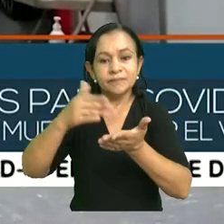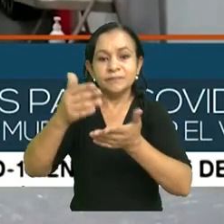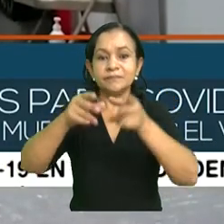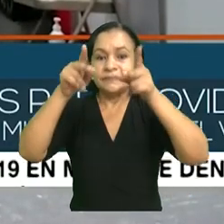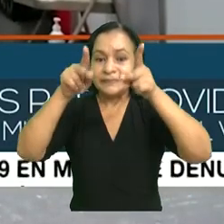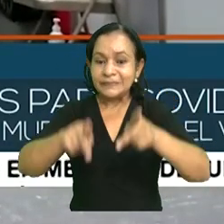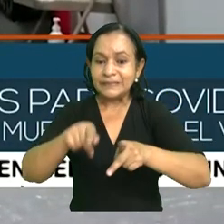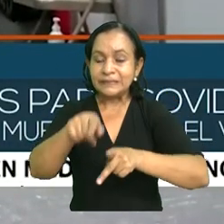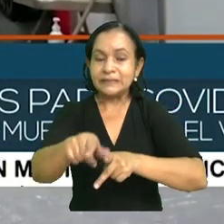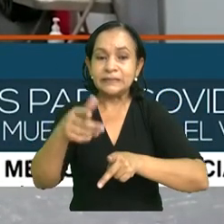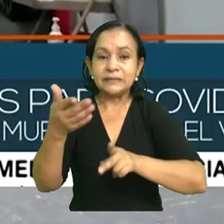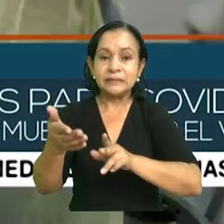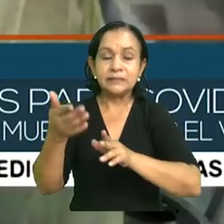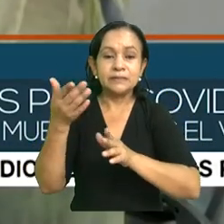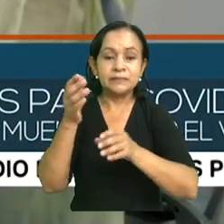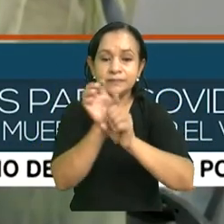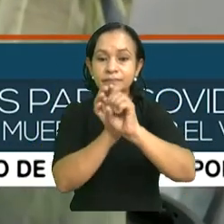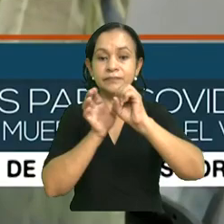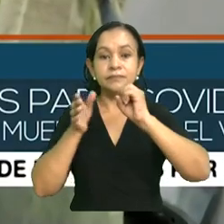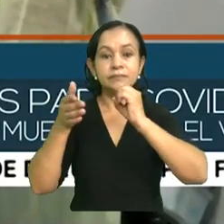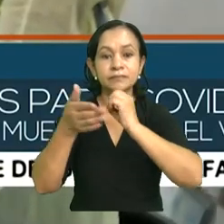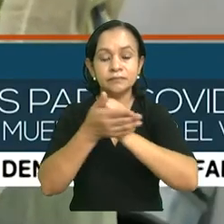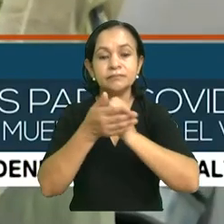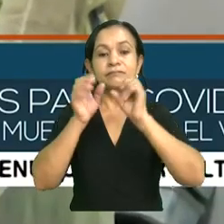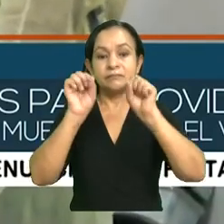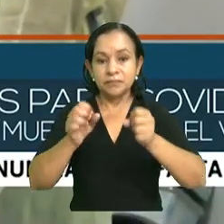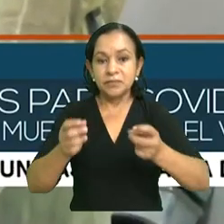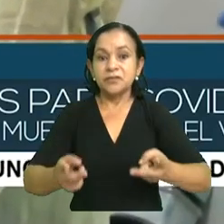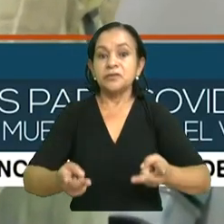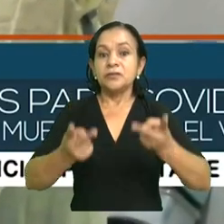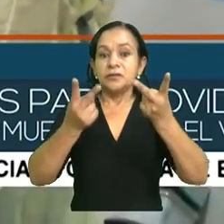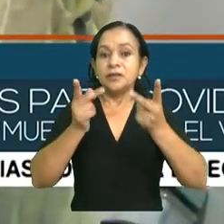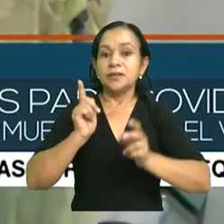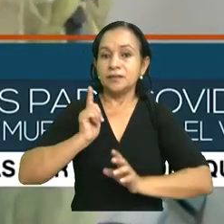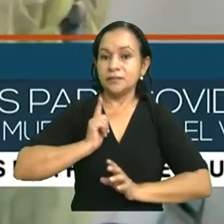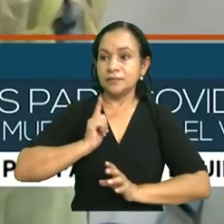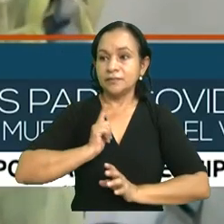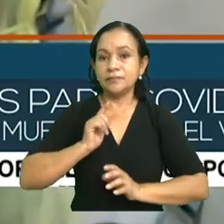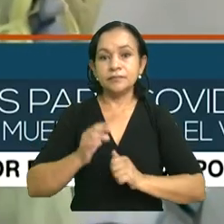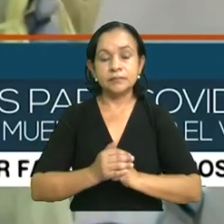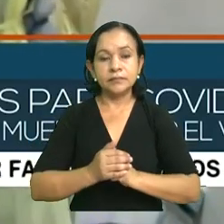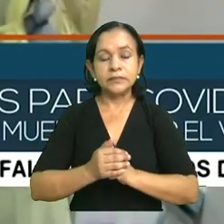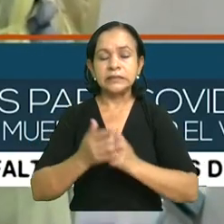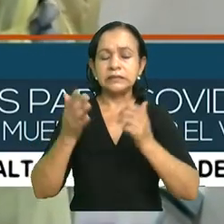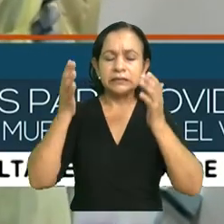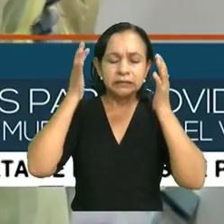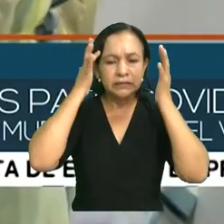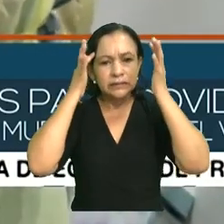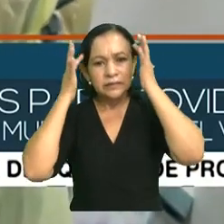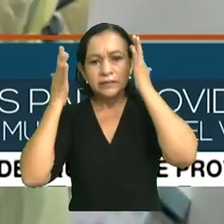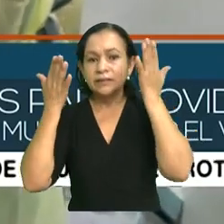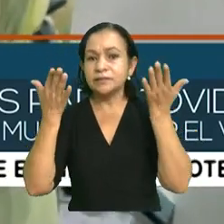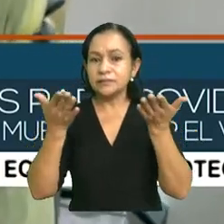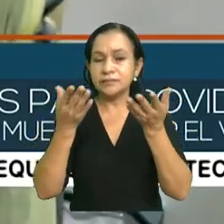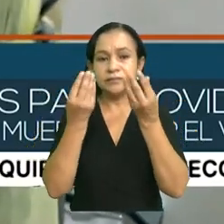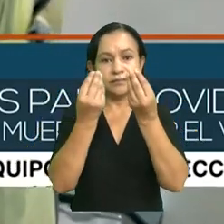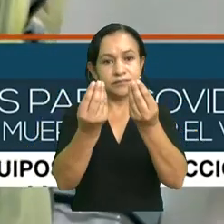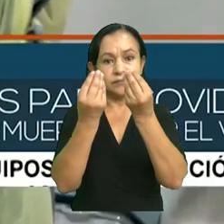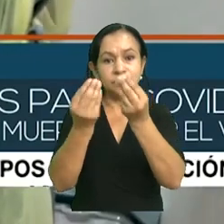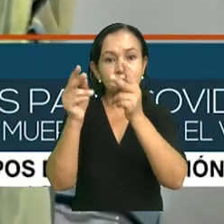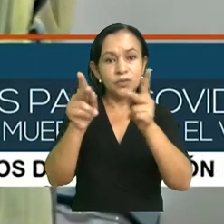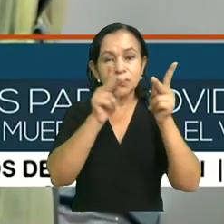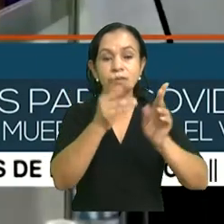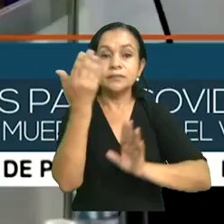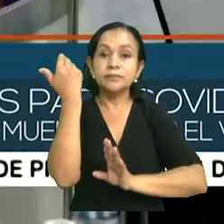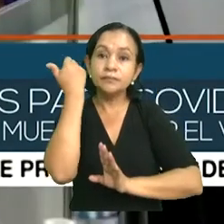con COVID-19, lográndolo revivir con éxito. Ha sido una pesadilla, tenemos un gran volumen de personas